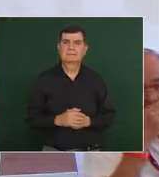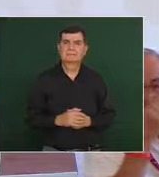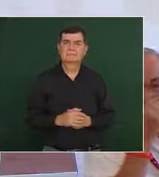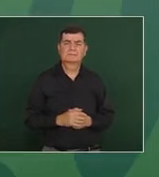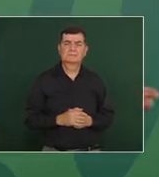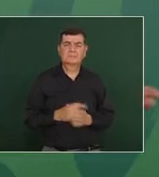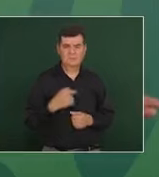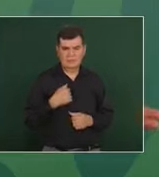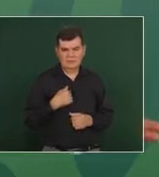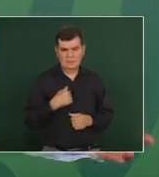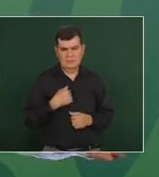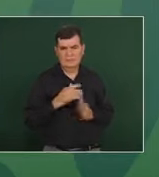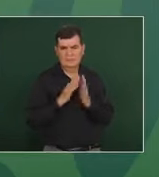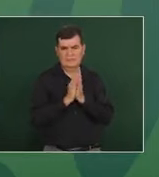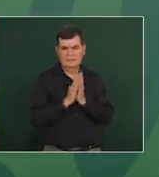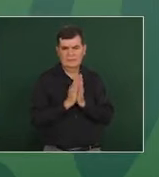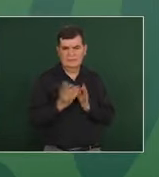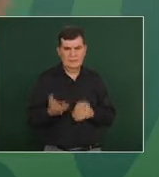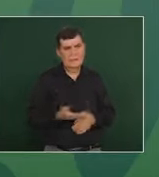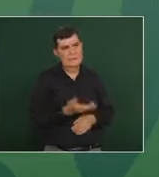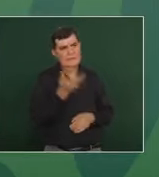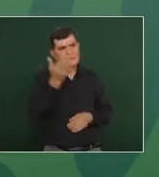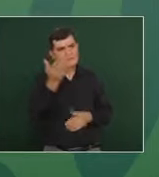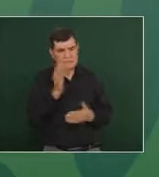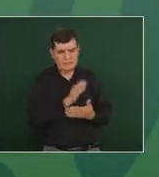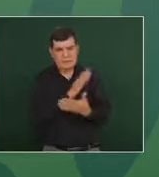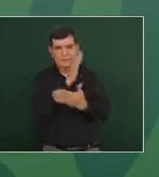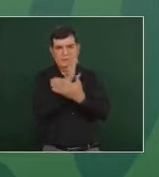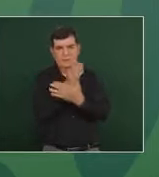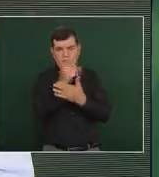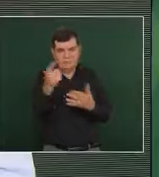Le tuve que pedir a Adriana que fuera con él